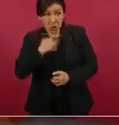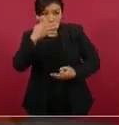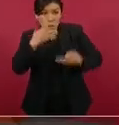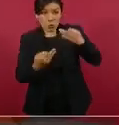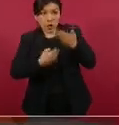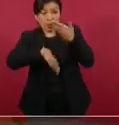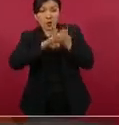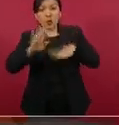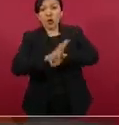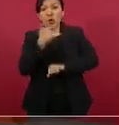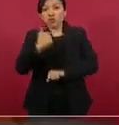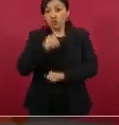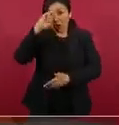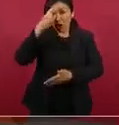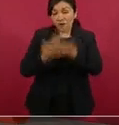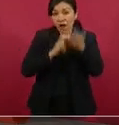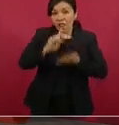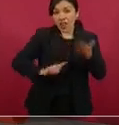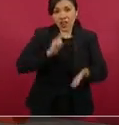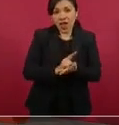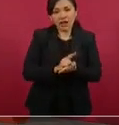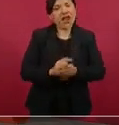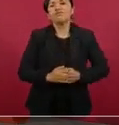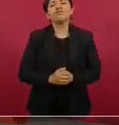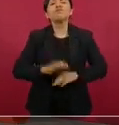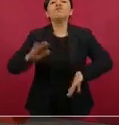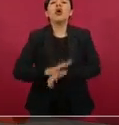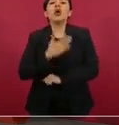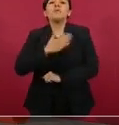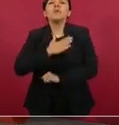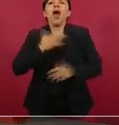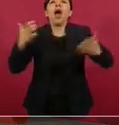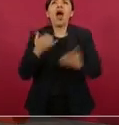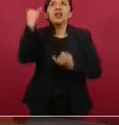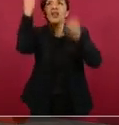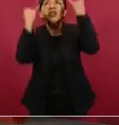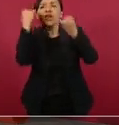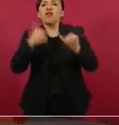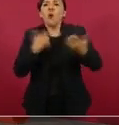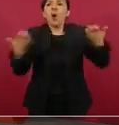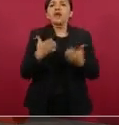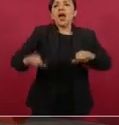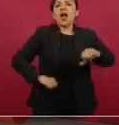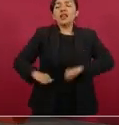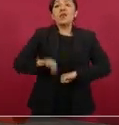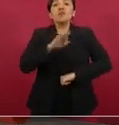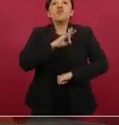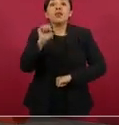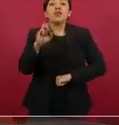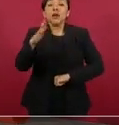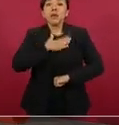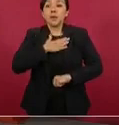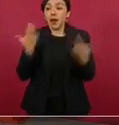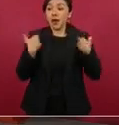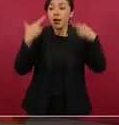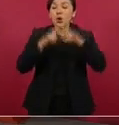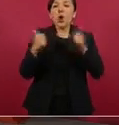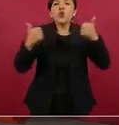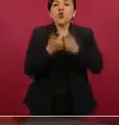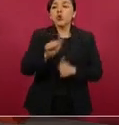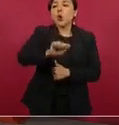por violar la ley, sino por mi manera de pensar y actuar y por lo que pueda representar junto con